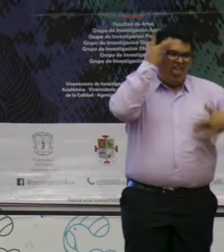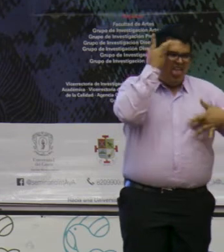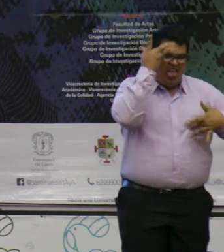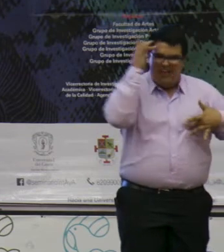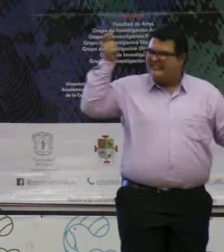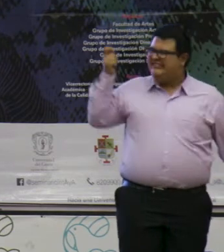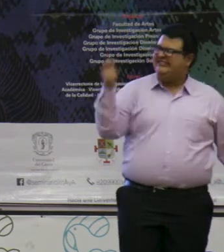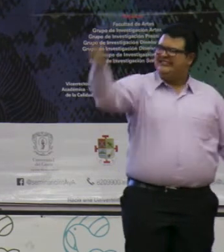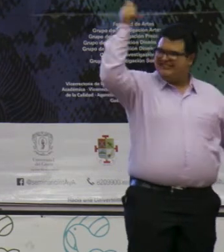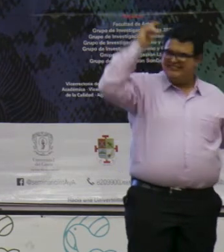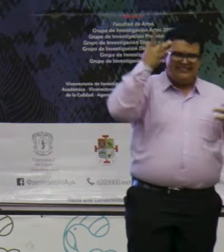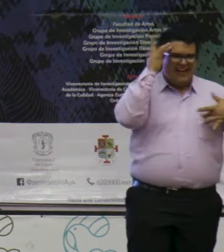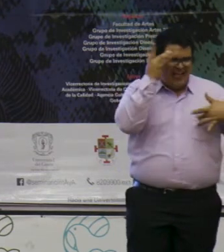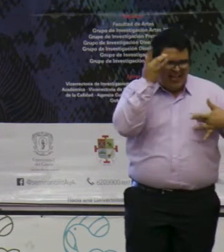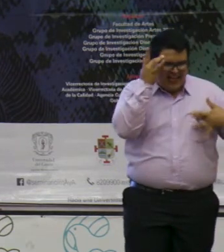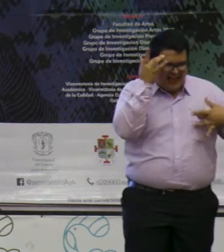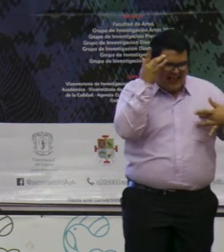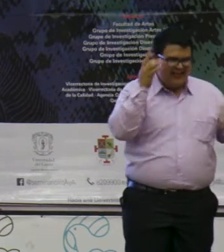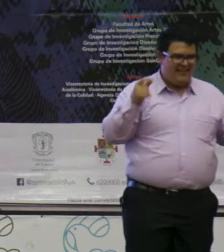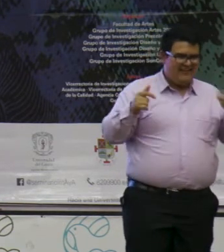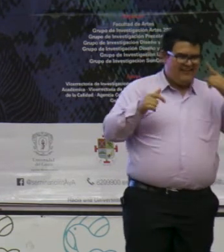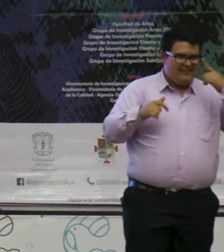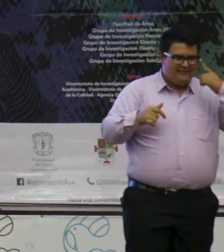Pervertido, casi le pega. ¿Quién más?